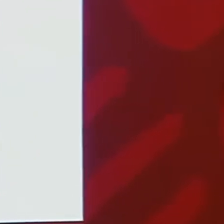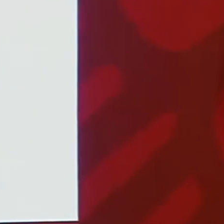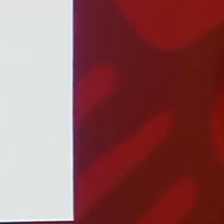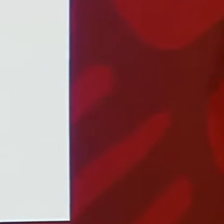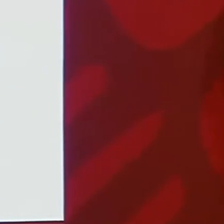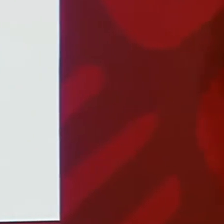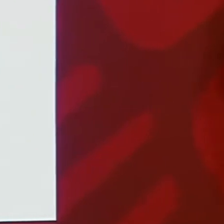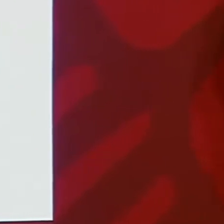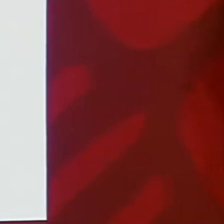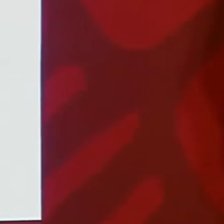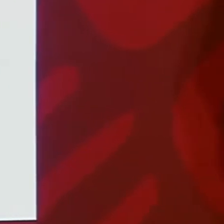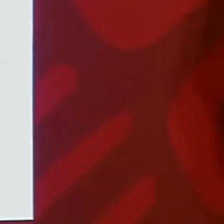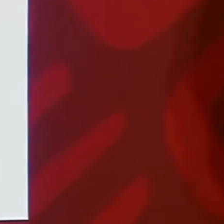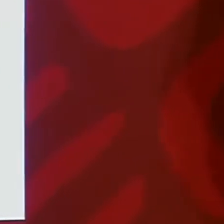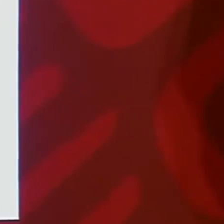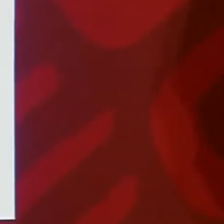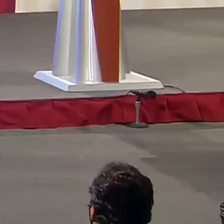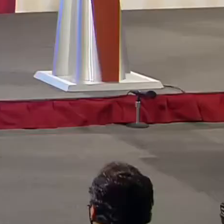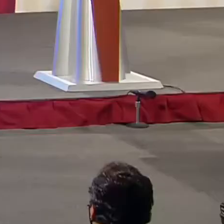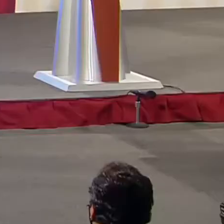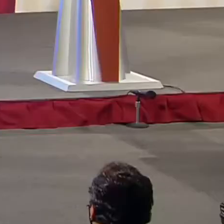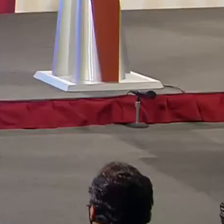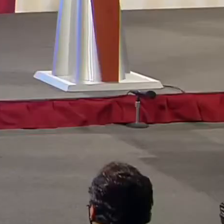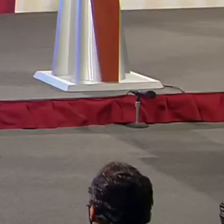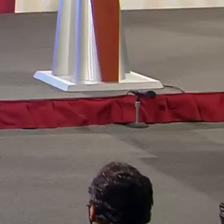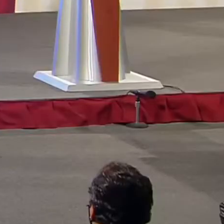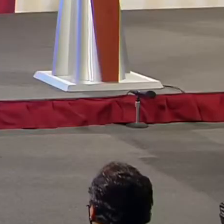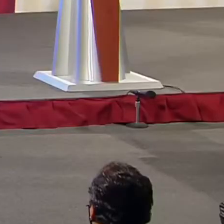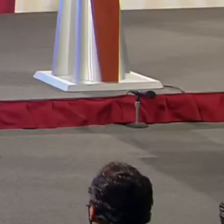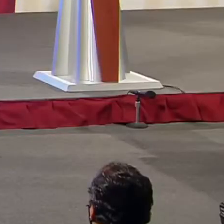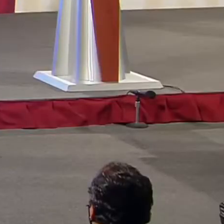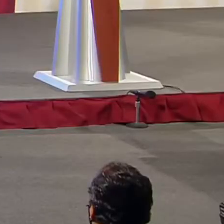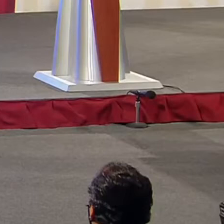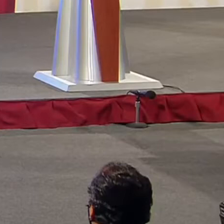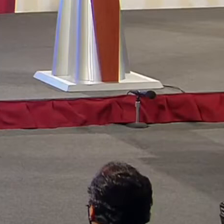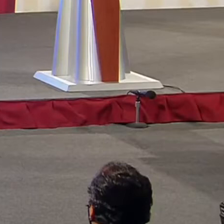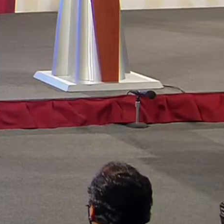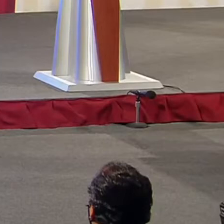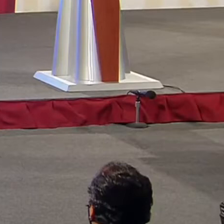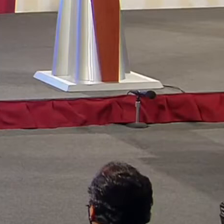57.9 para 78